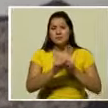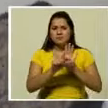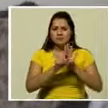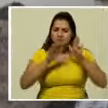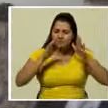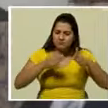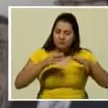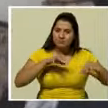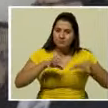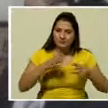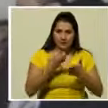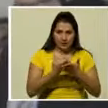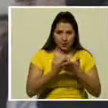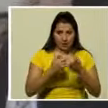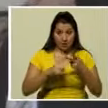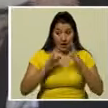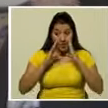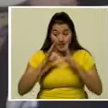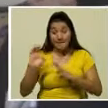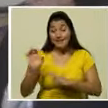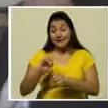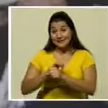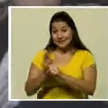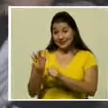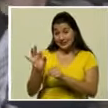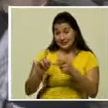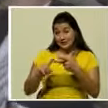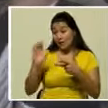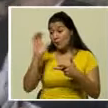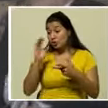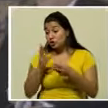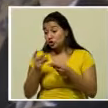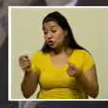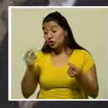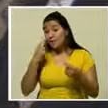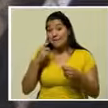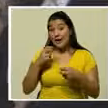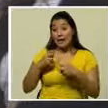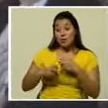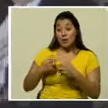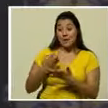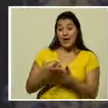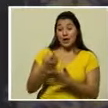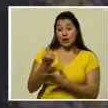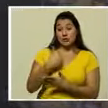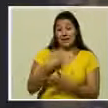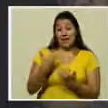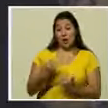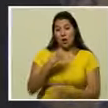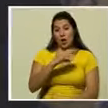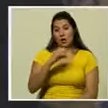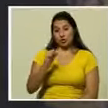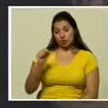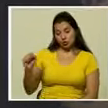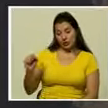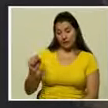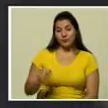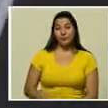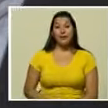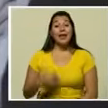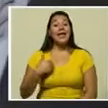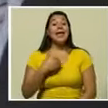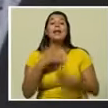economía, la emergencia por el COVID-19 y buscar solución para la crisis que atraviesa la Caja Costarricense de Seguro Social, mientras que el